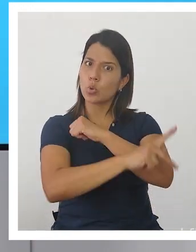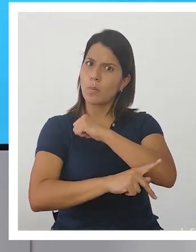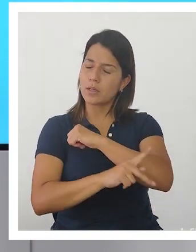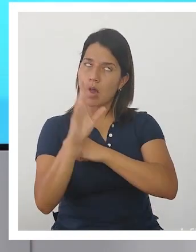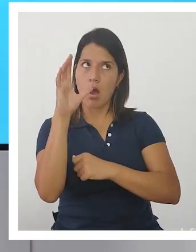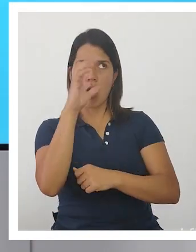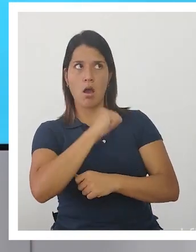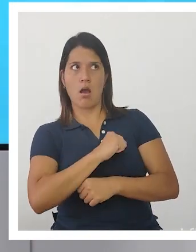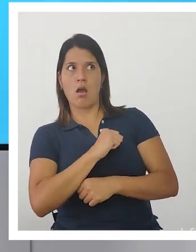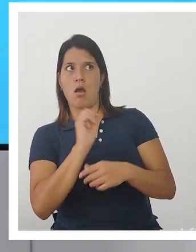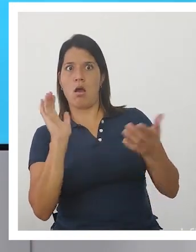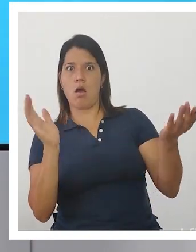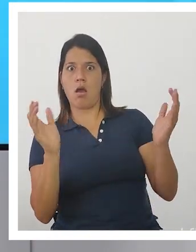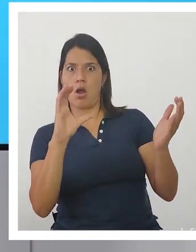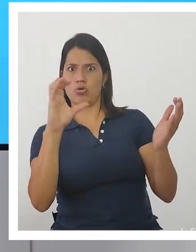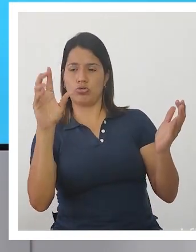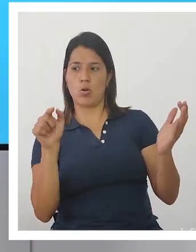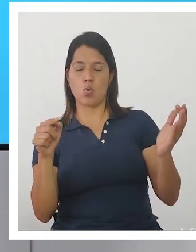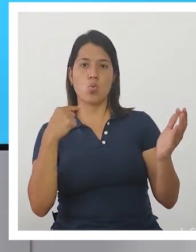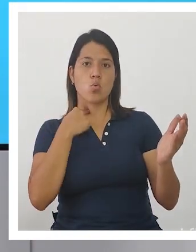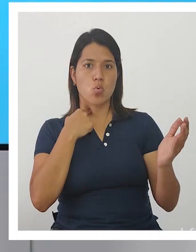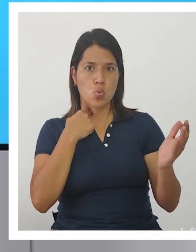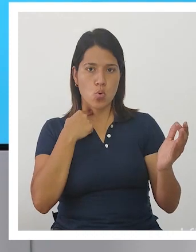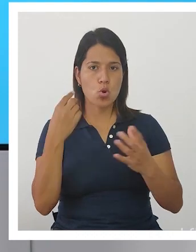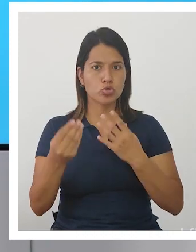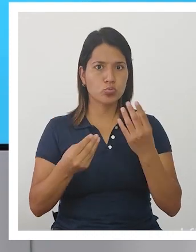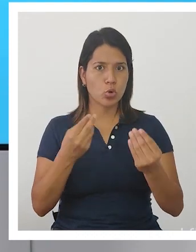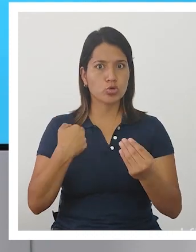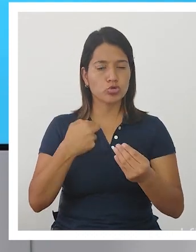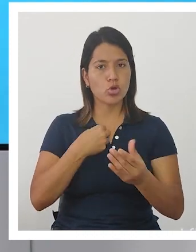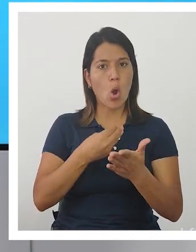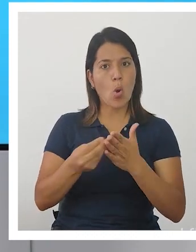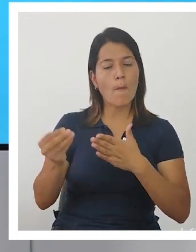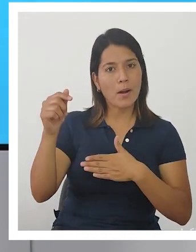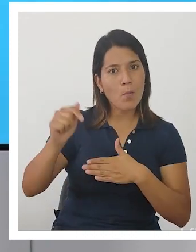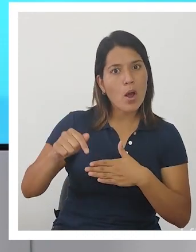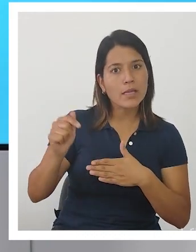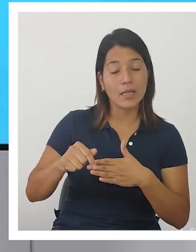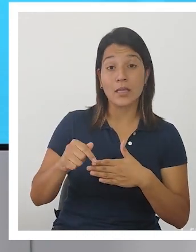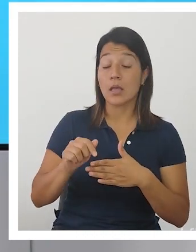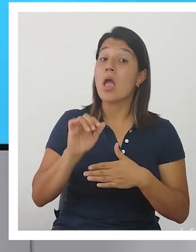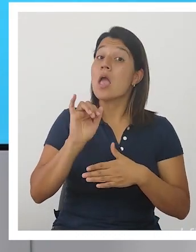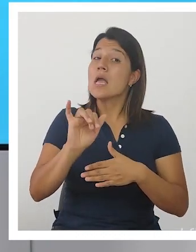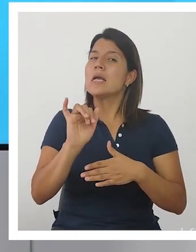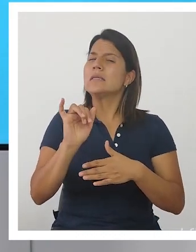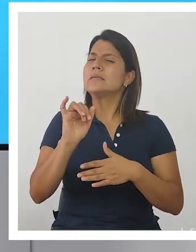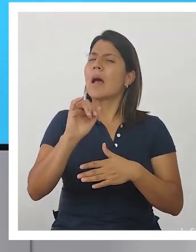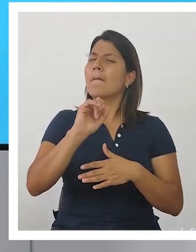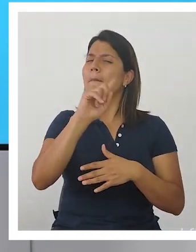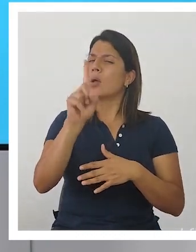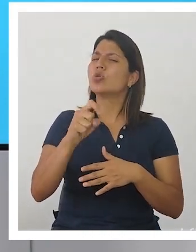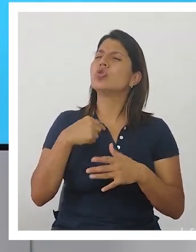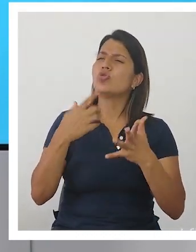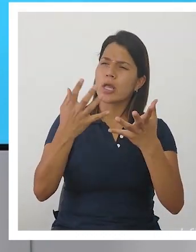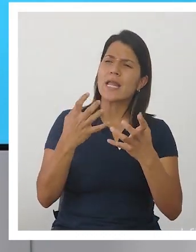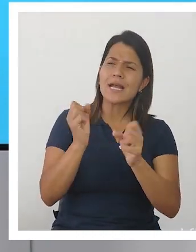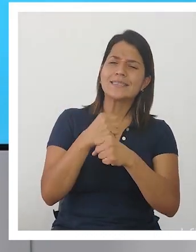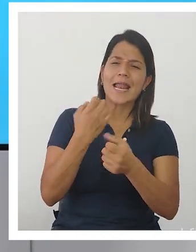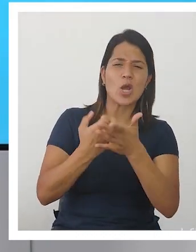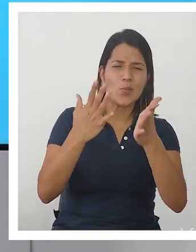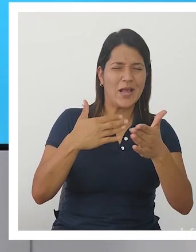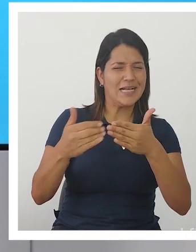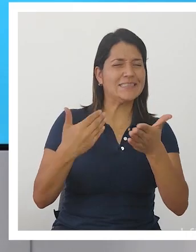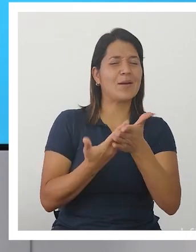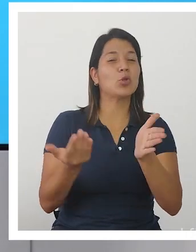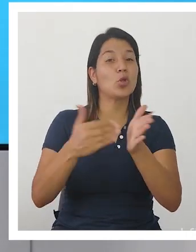Costa Rica es caro, los productos que uno consume. Es una pregunta que desde hace mucho tiempo quiero hacerle a un economista. Ya regresamos, aquí